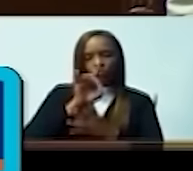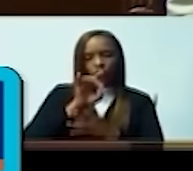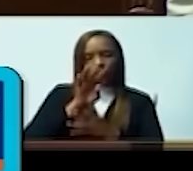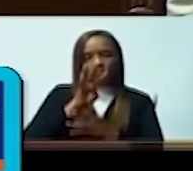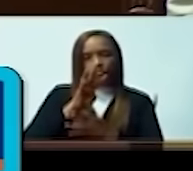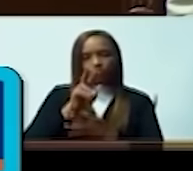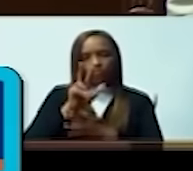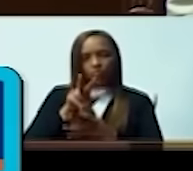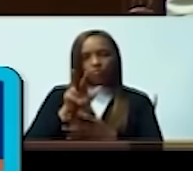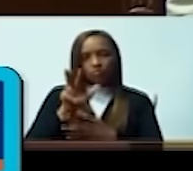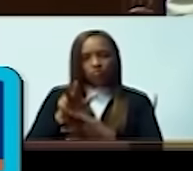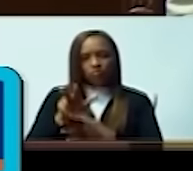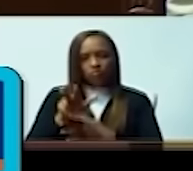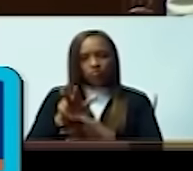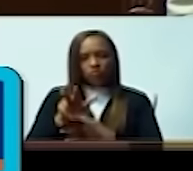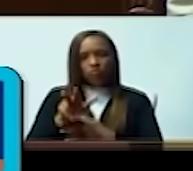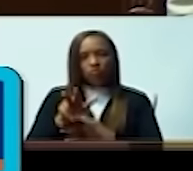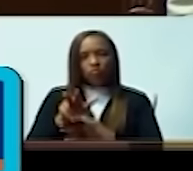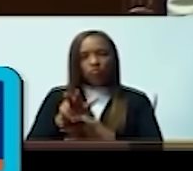y 33,